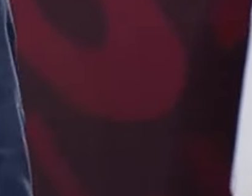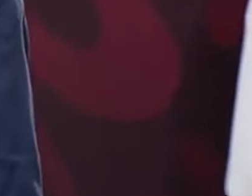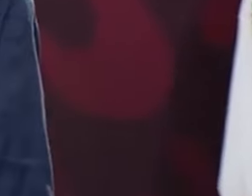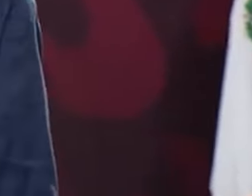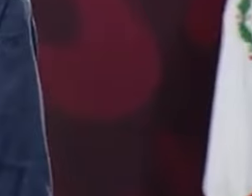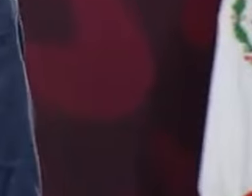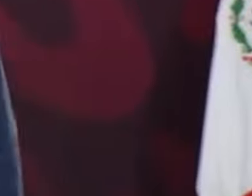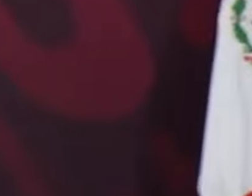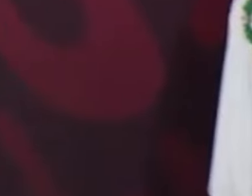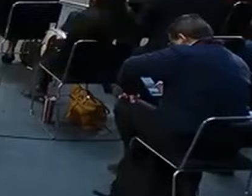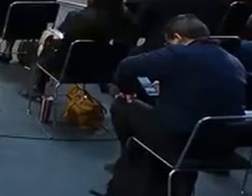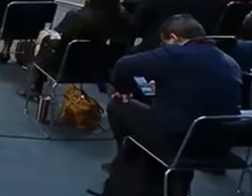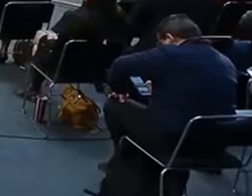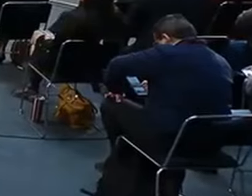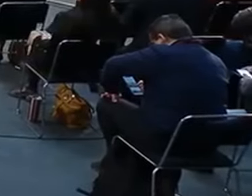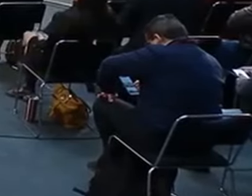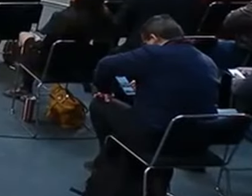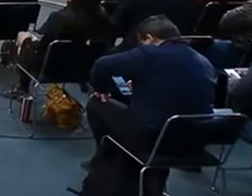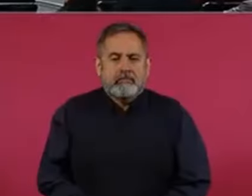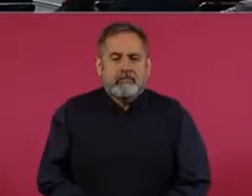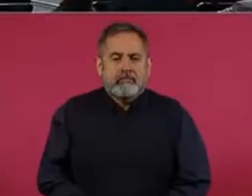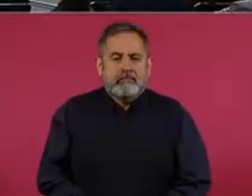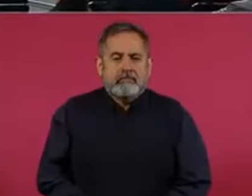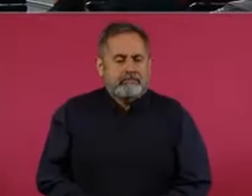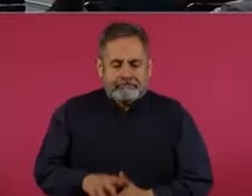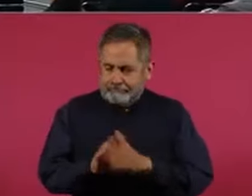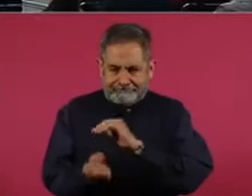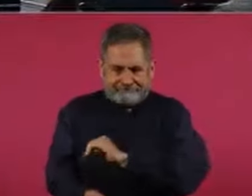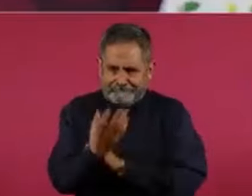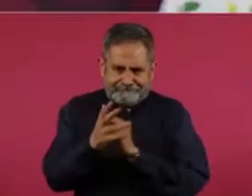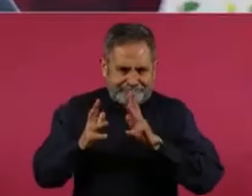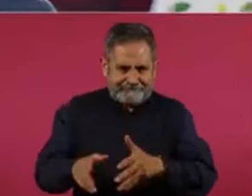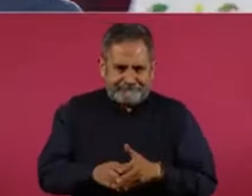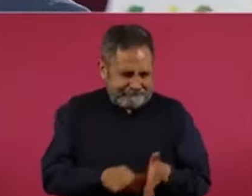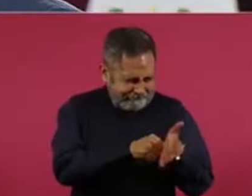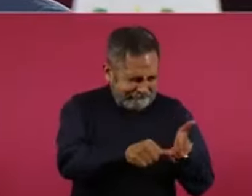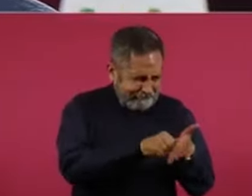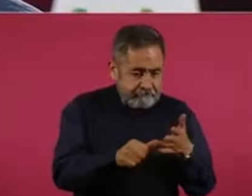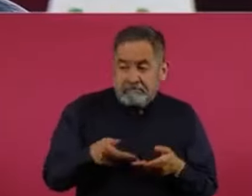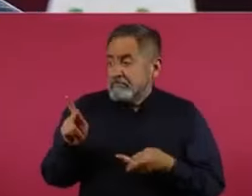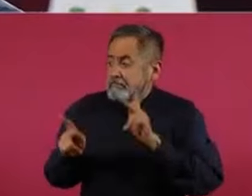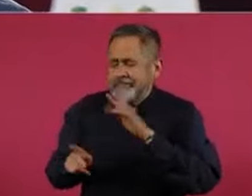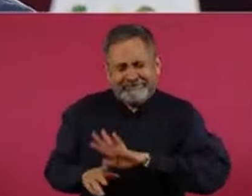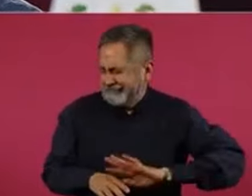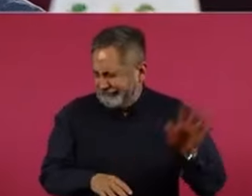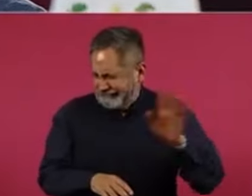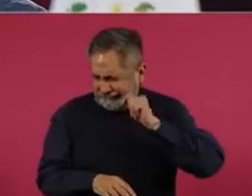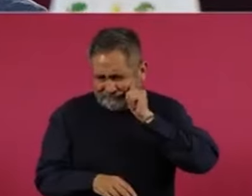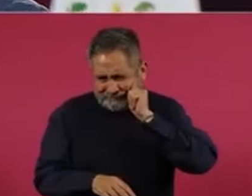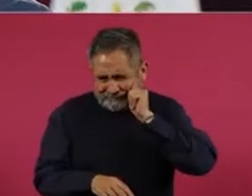No. No, pero el debido proceso, ¿qué debido proceso? Ni qué, 8/4.